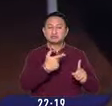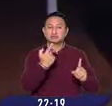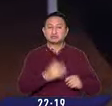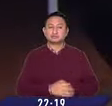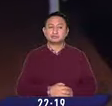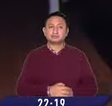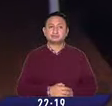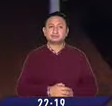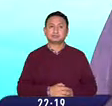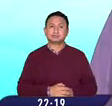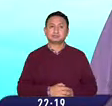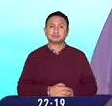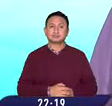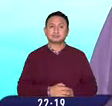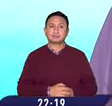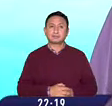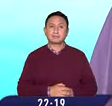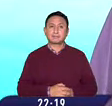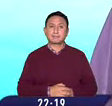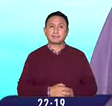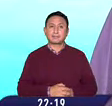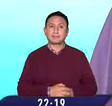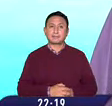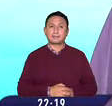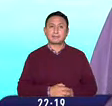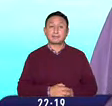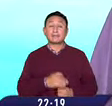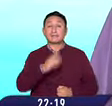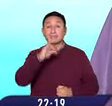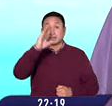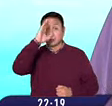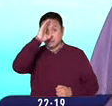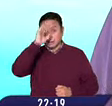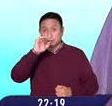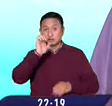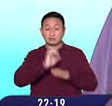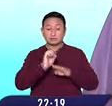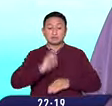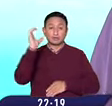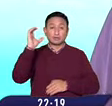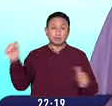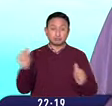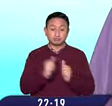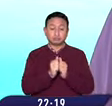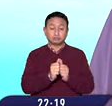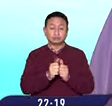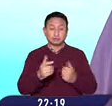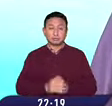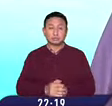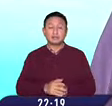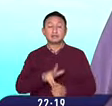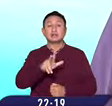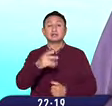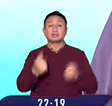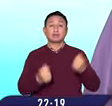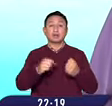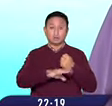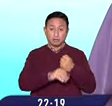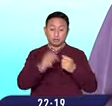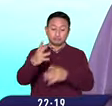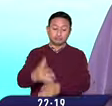José Morales. Un trabajo conjunto entre la Policía de Ecuador y Colombia logró la recuperación de tres vehículos